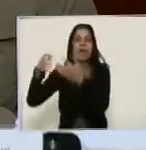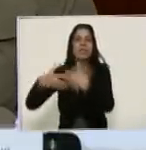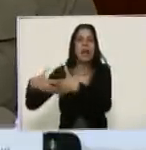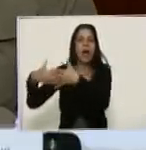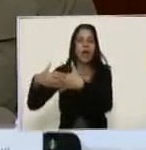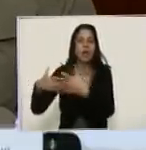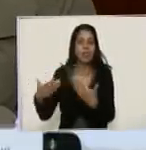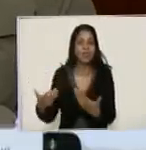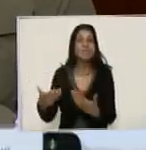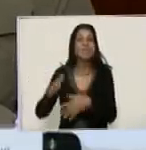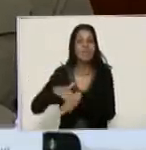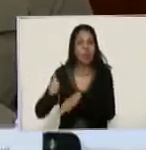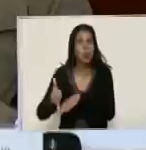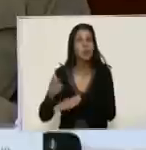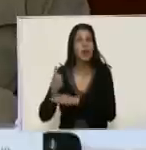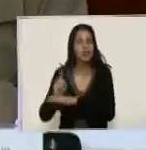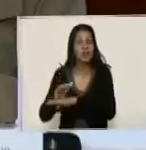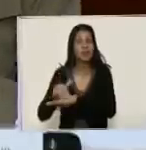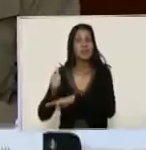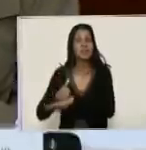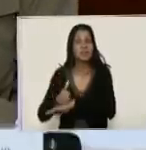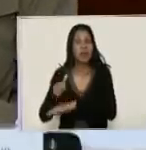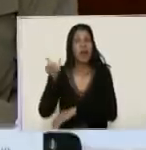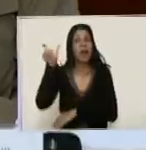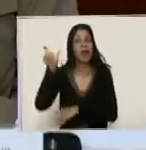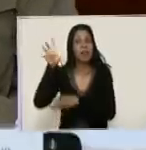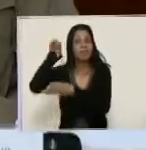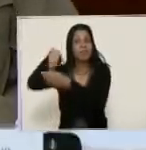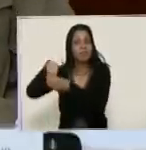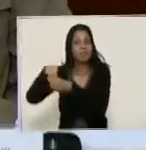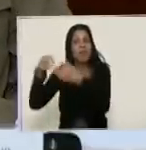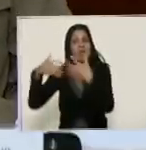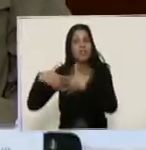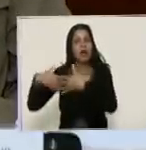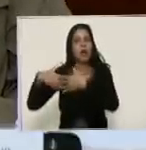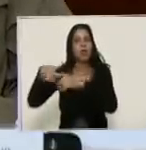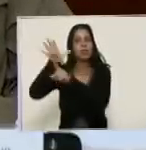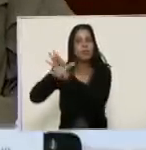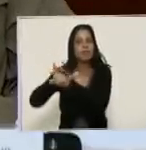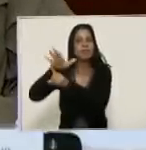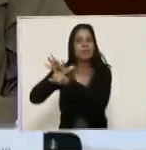asesinó a Víctor Jara. Lo tienen protegido allá.